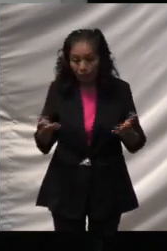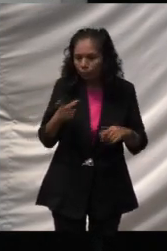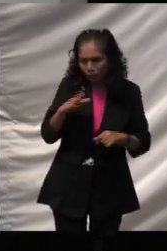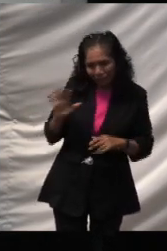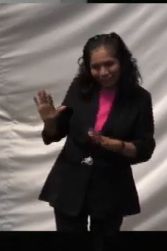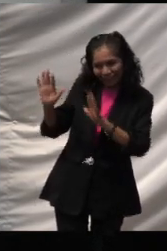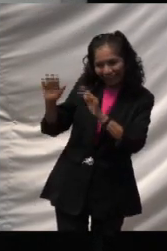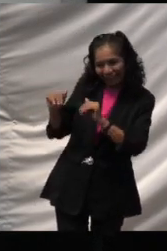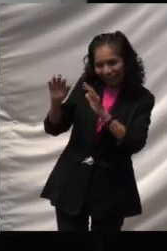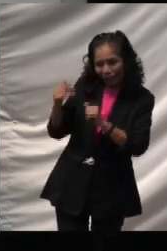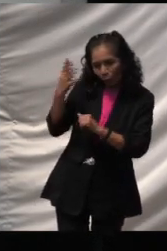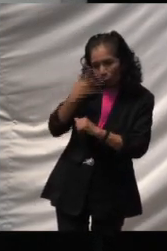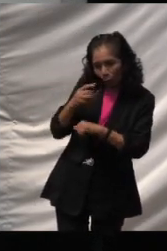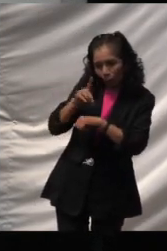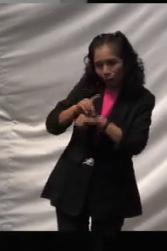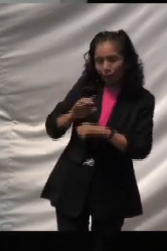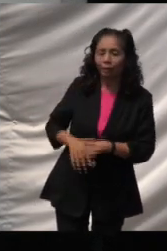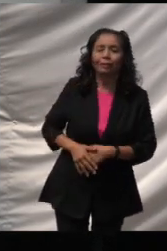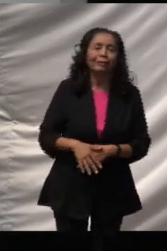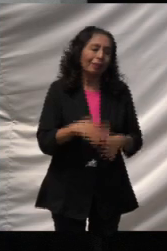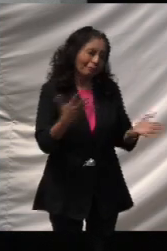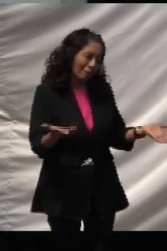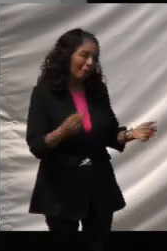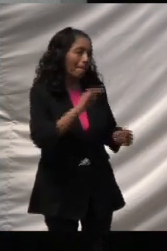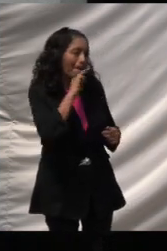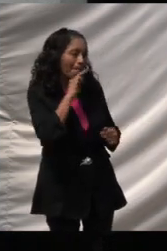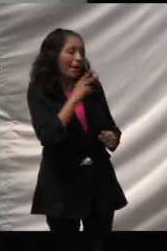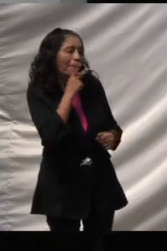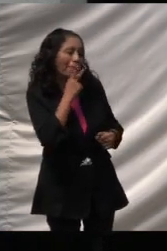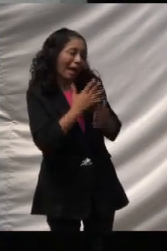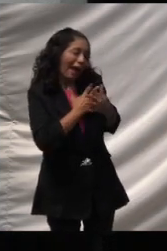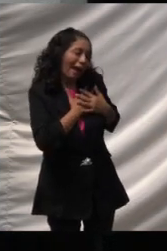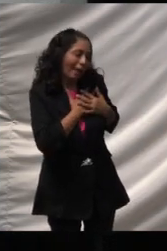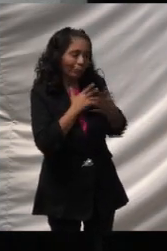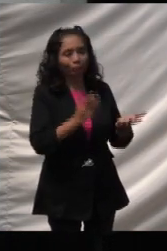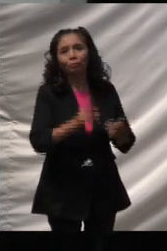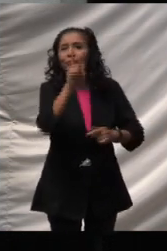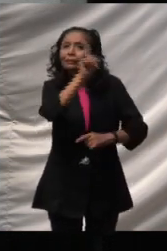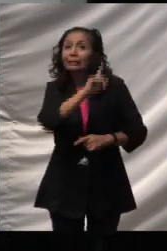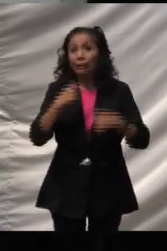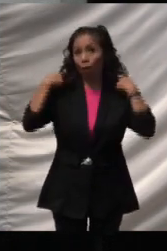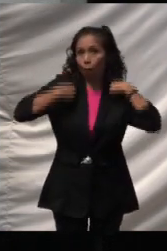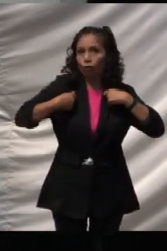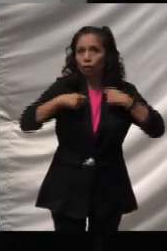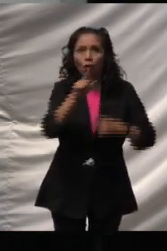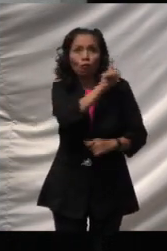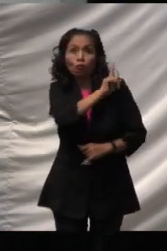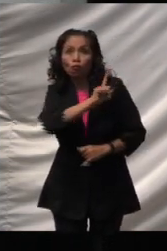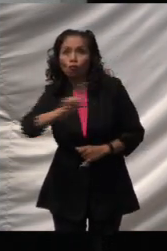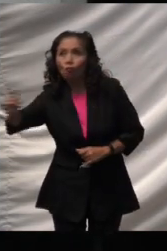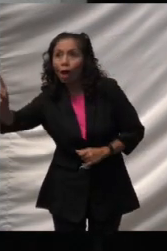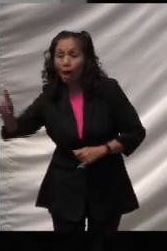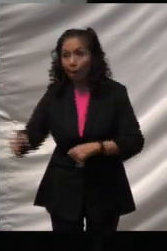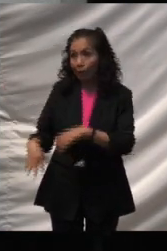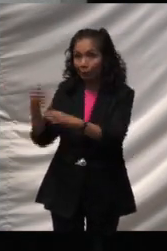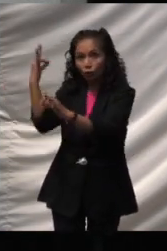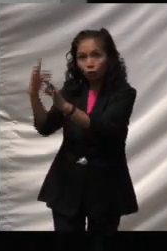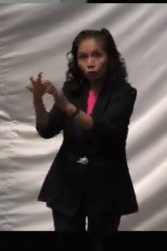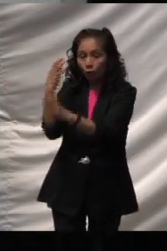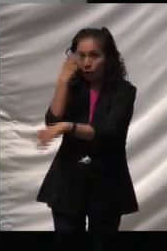día. Ella, agradecida, les dice que los ama, toma su mochila y se va apresurada para llegar a tiempo a la